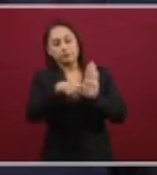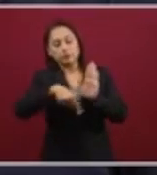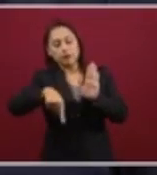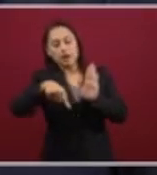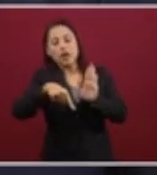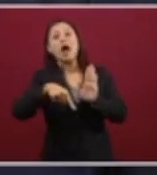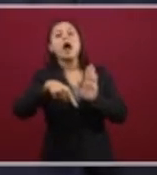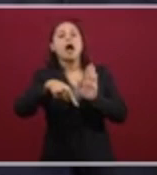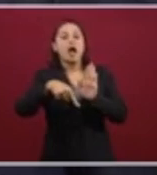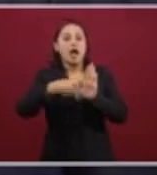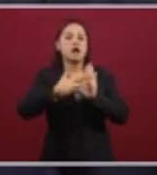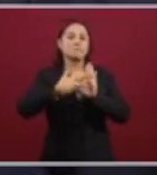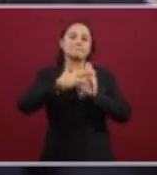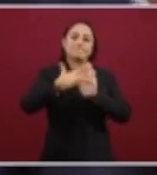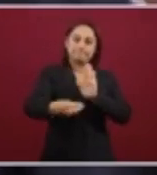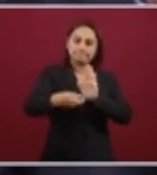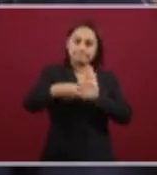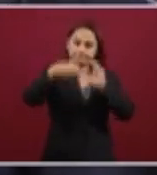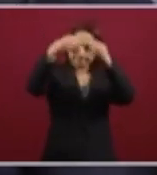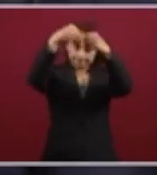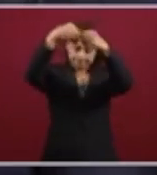que no se admita